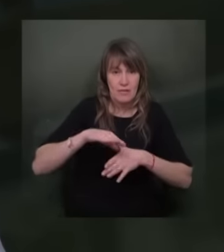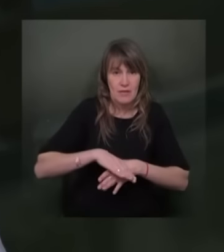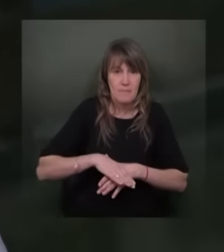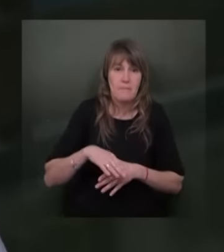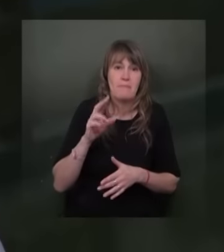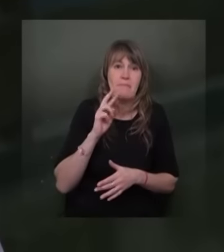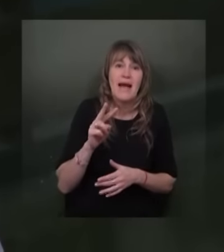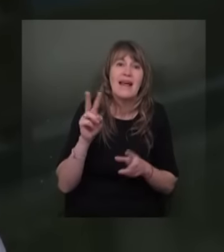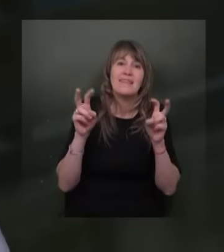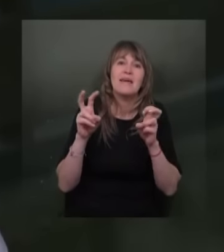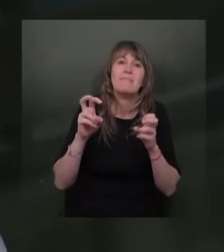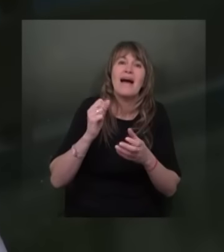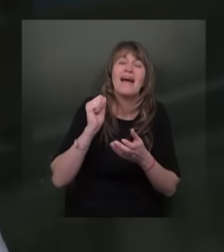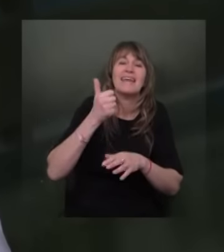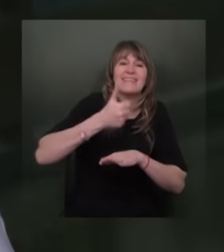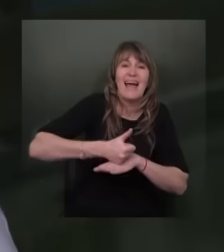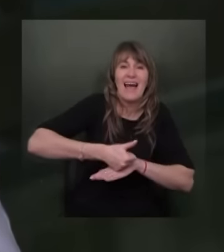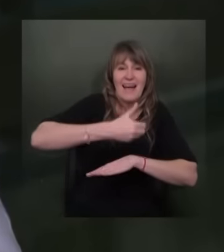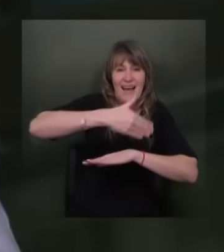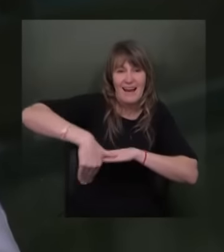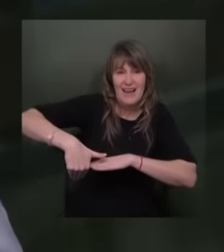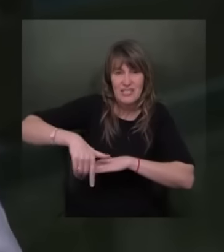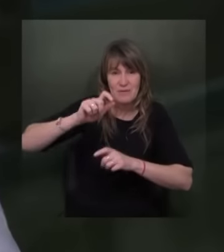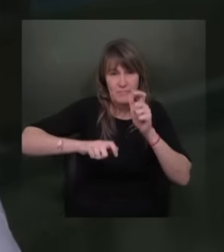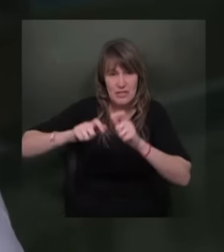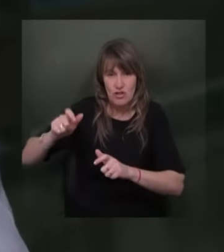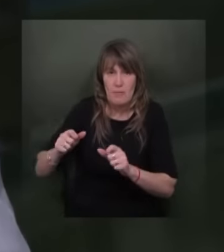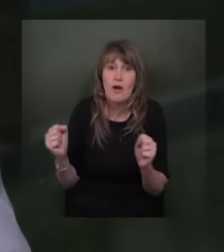en situación de calle ante estas bajas